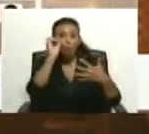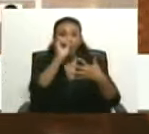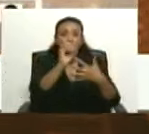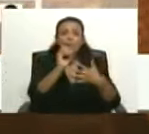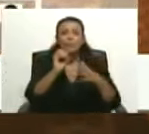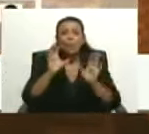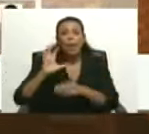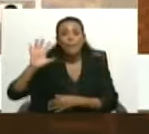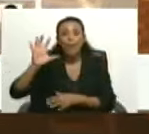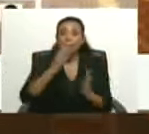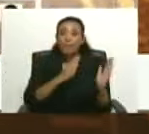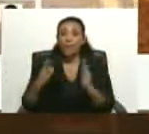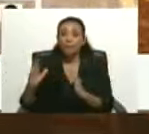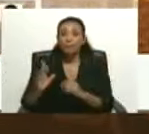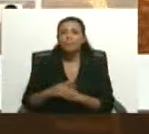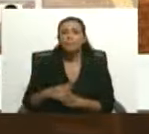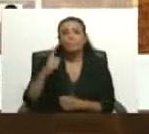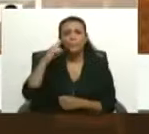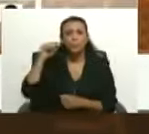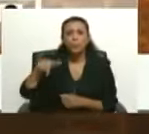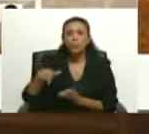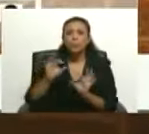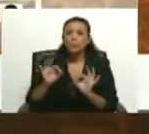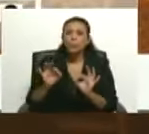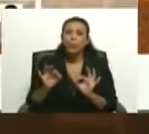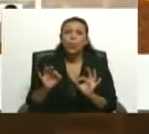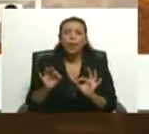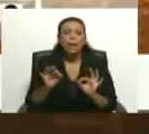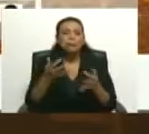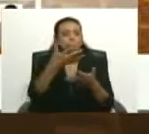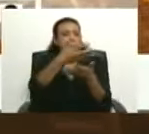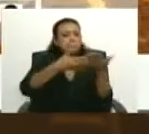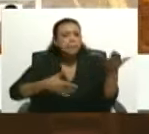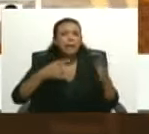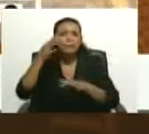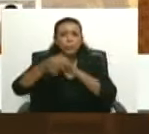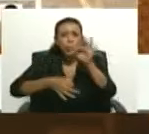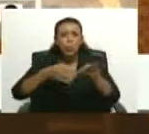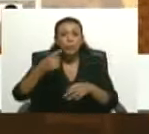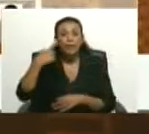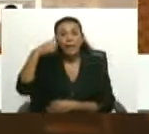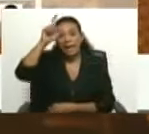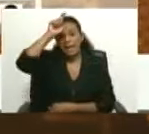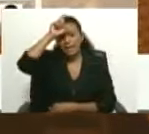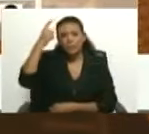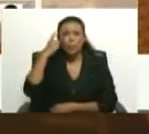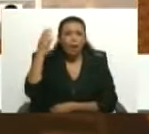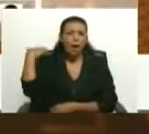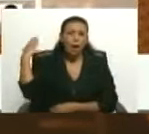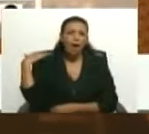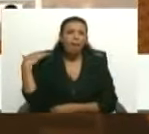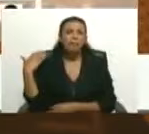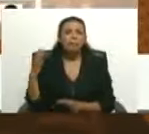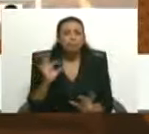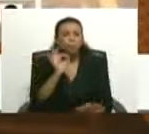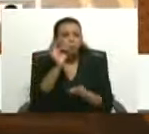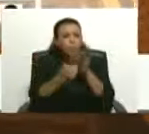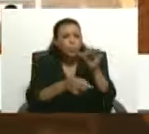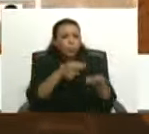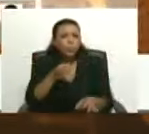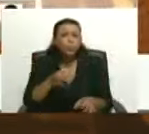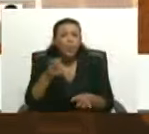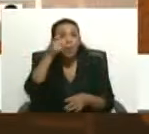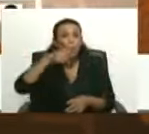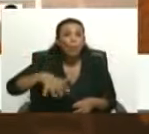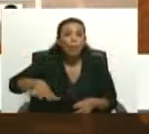al libertador Simón Bolívar en Chuquisaca y ese discurso suyo en Egipto, presidente, un discurso aleccionador a los